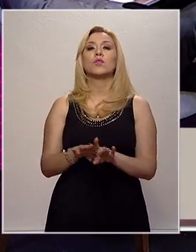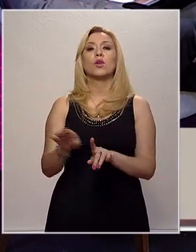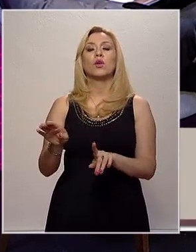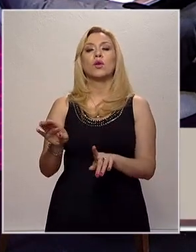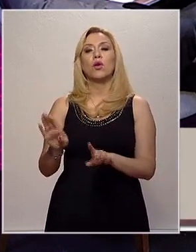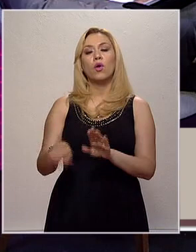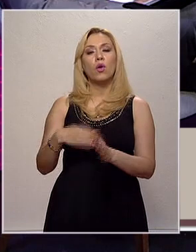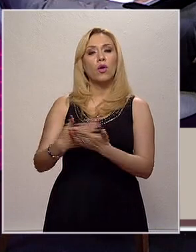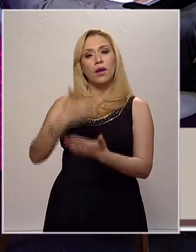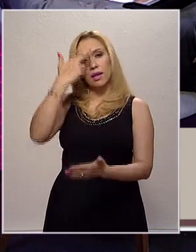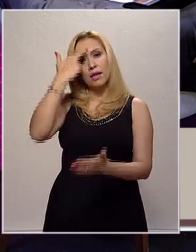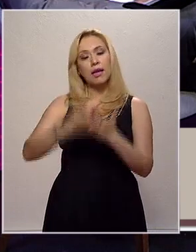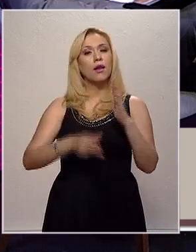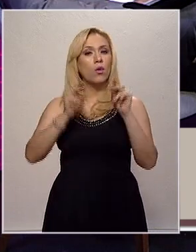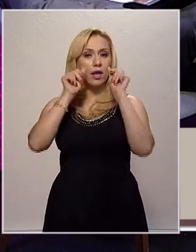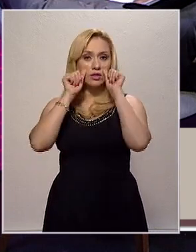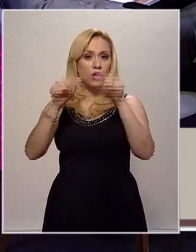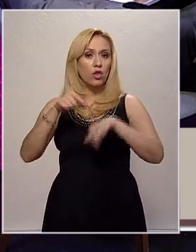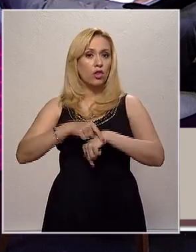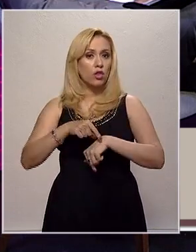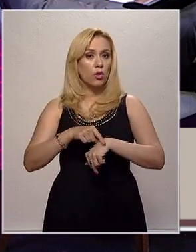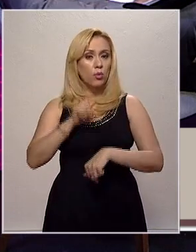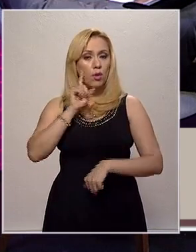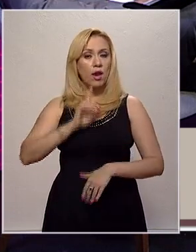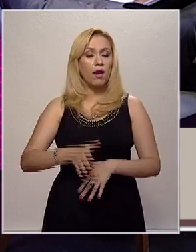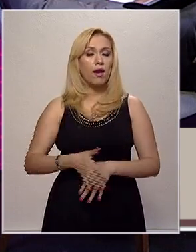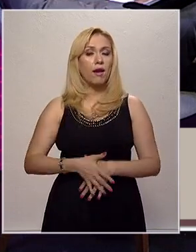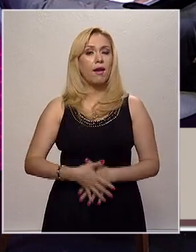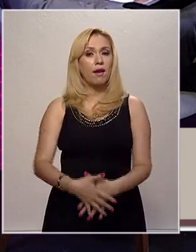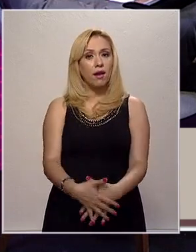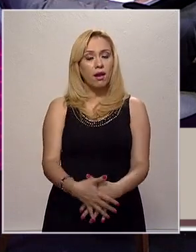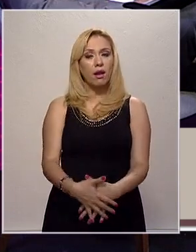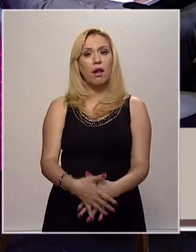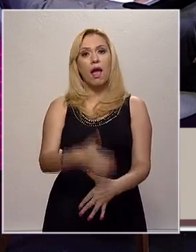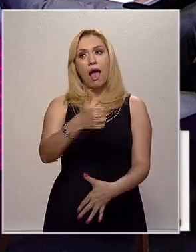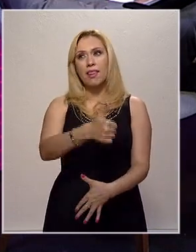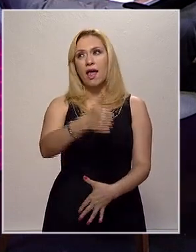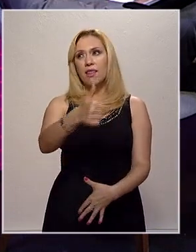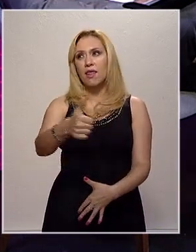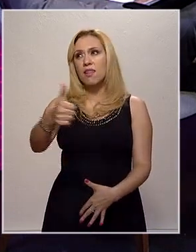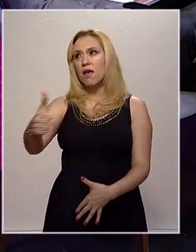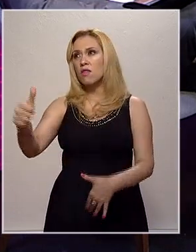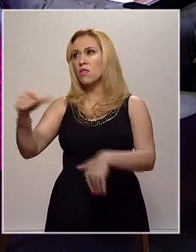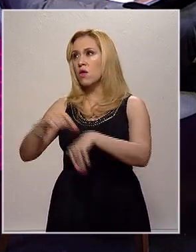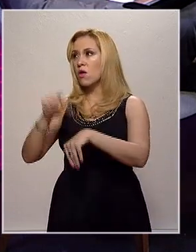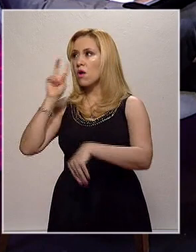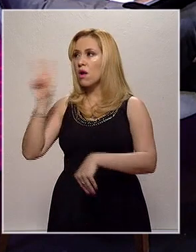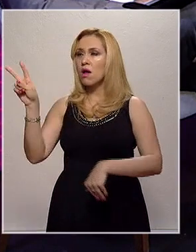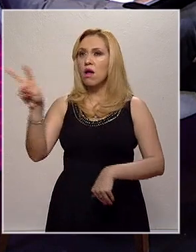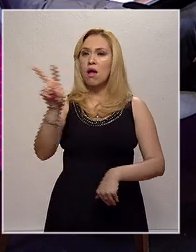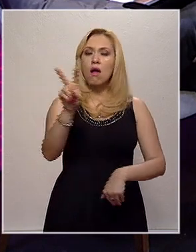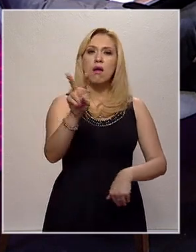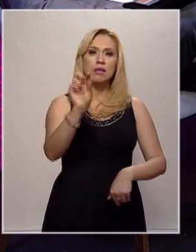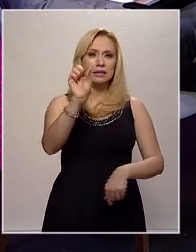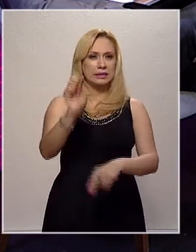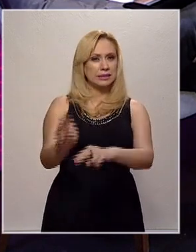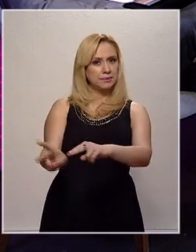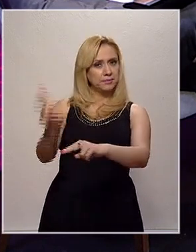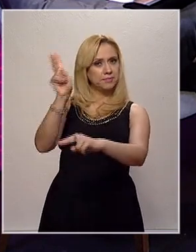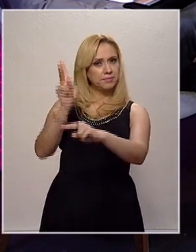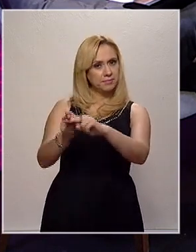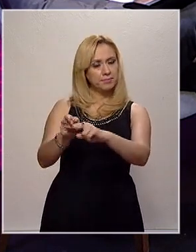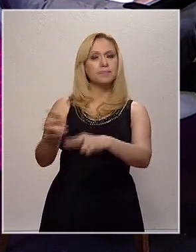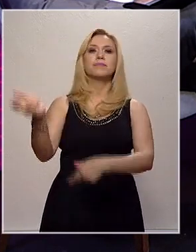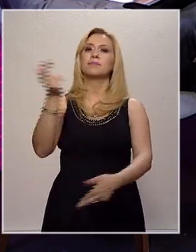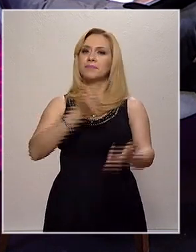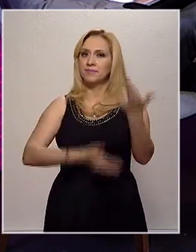obstétrica y no solo caracterizarlo como un problema individual de cada uno de los médicos, podemos hacer una pausa. Ya